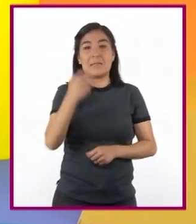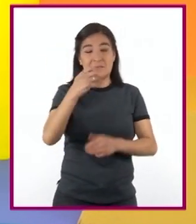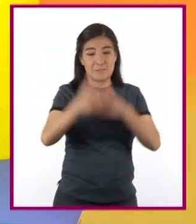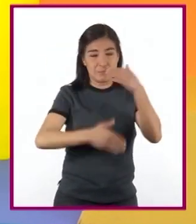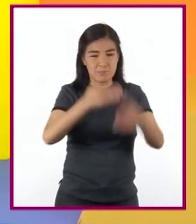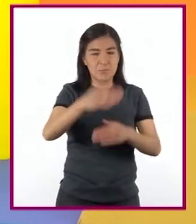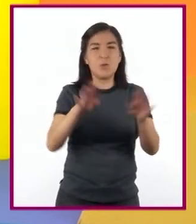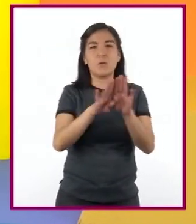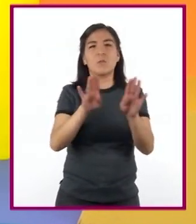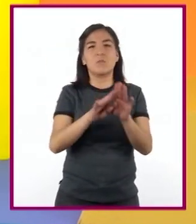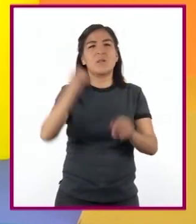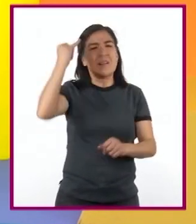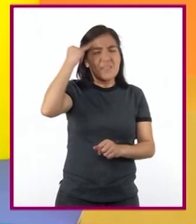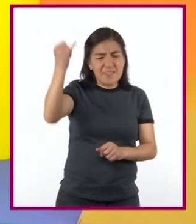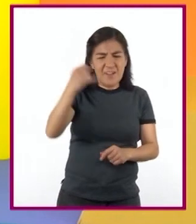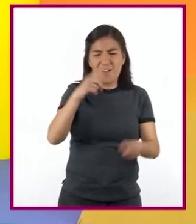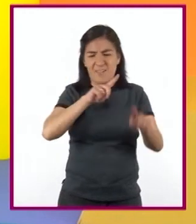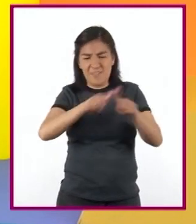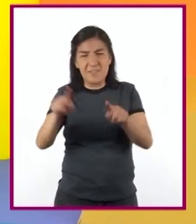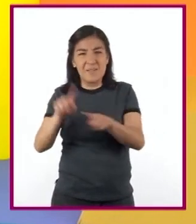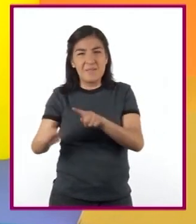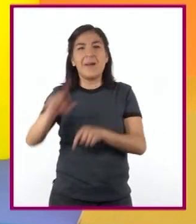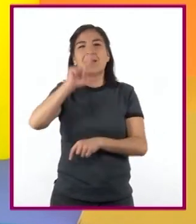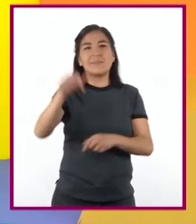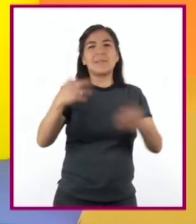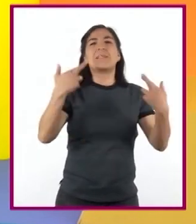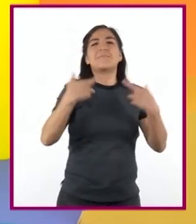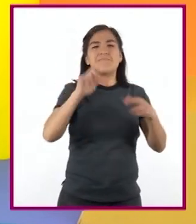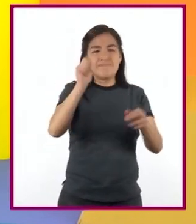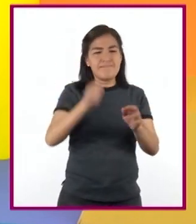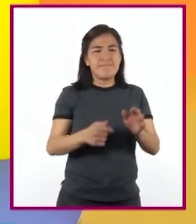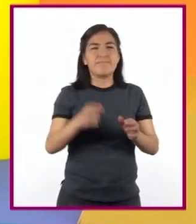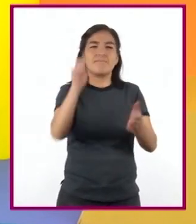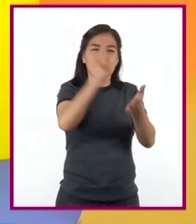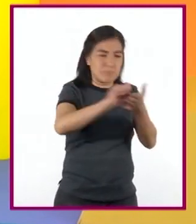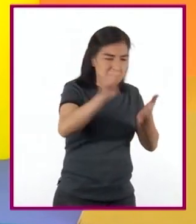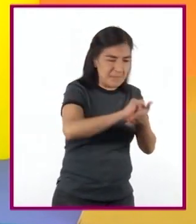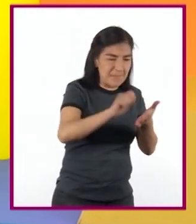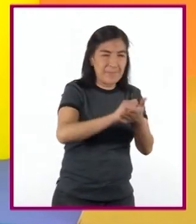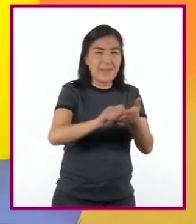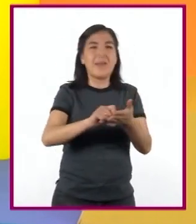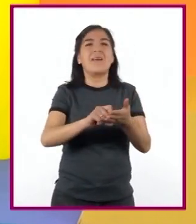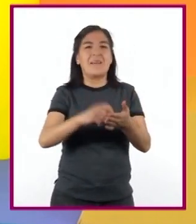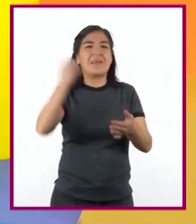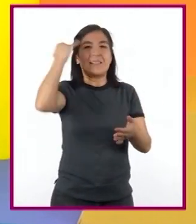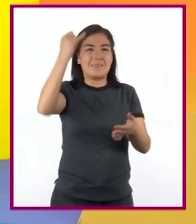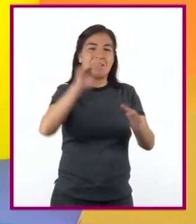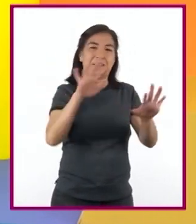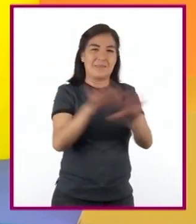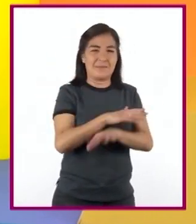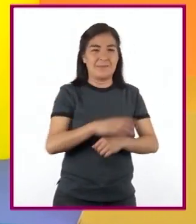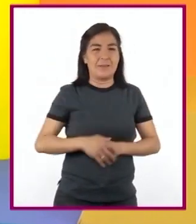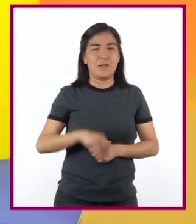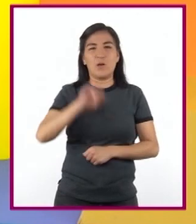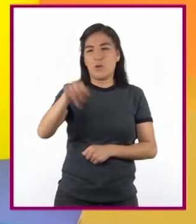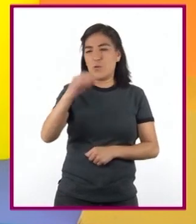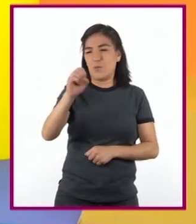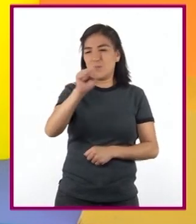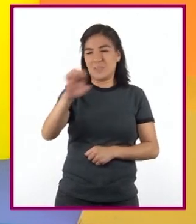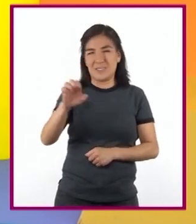diversas posturas e ideas que se reflejaron en sus diferentes escritos. Por ejemplo, José de San